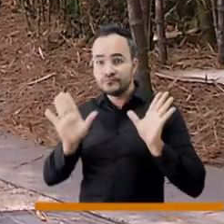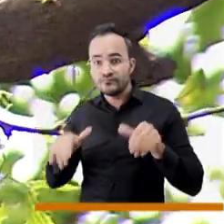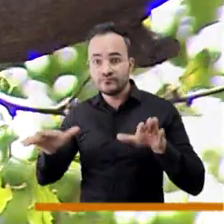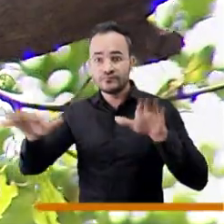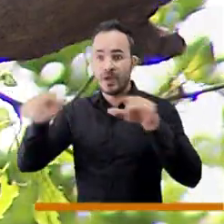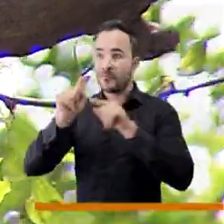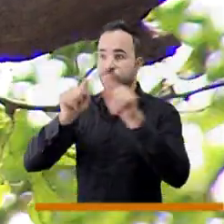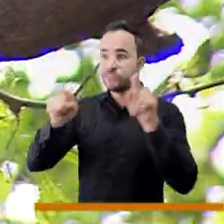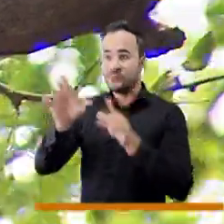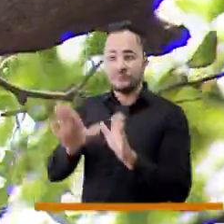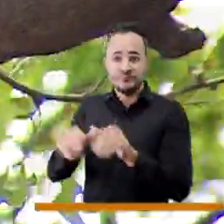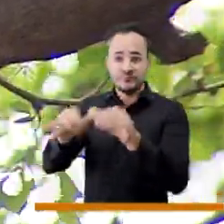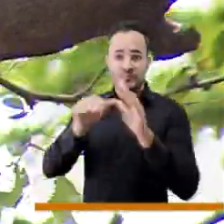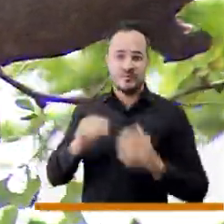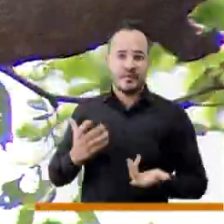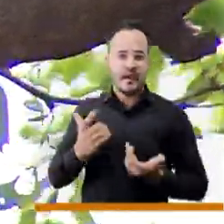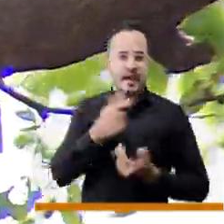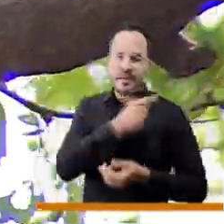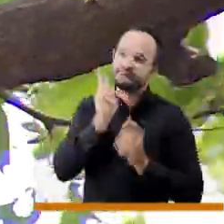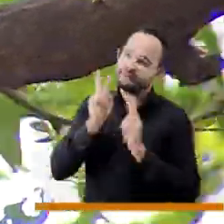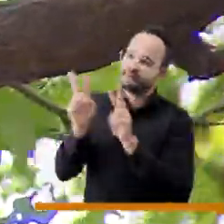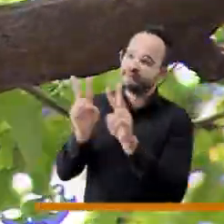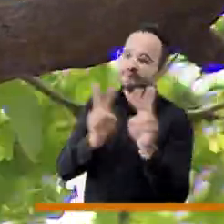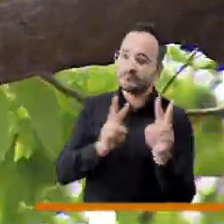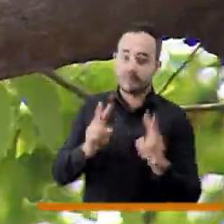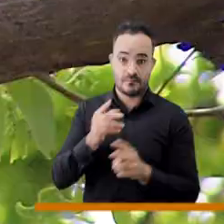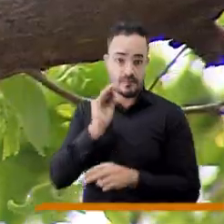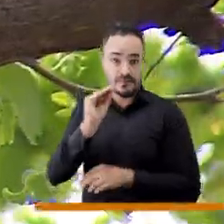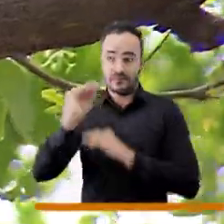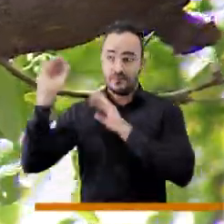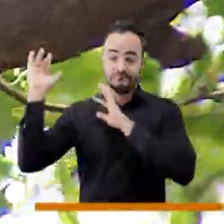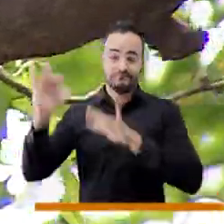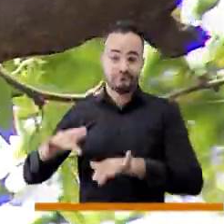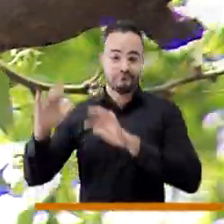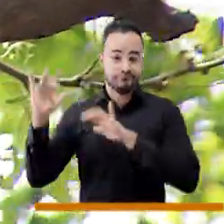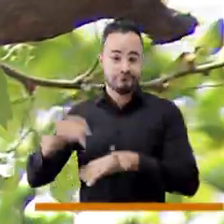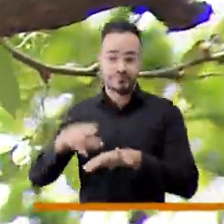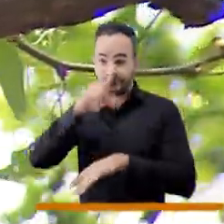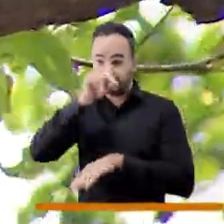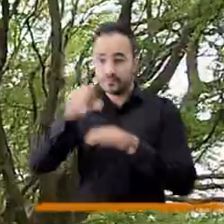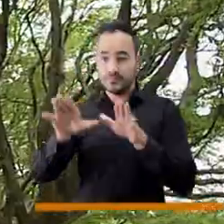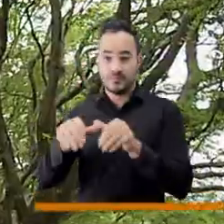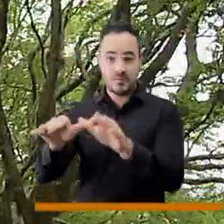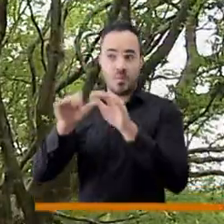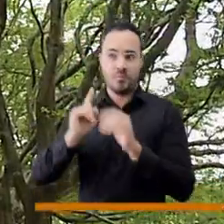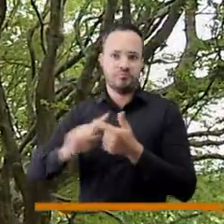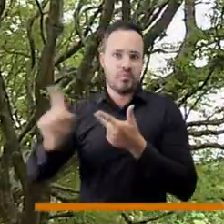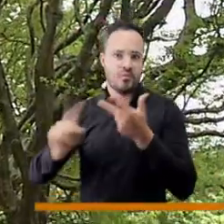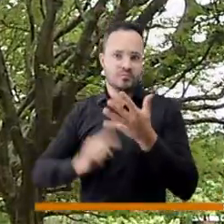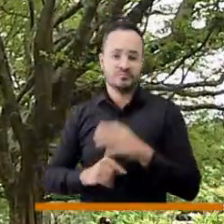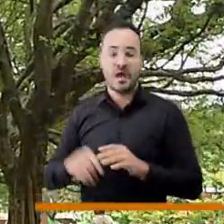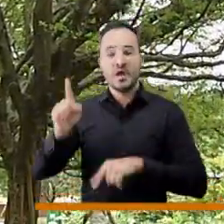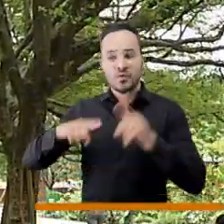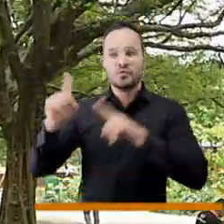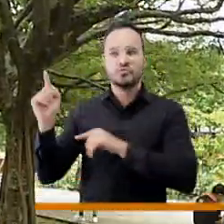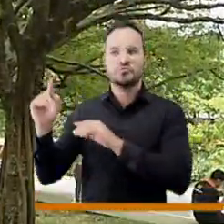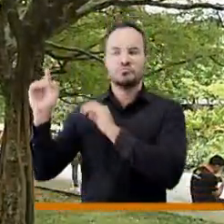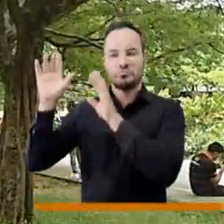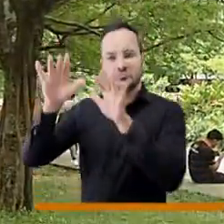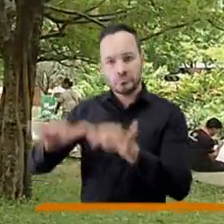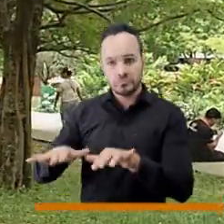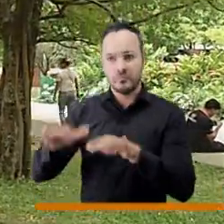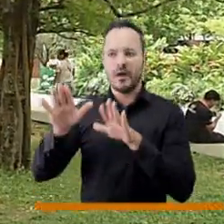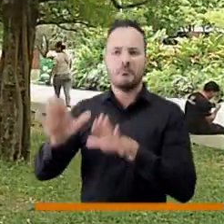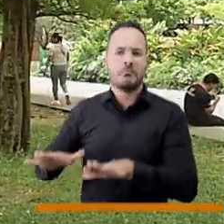el parque es bien visitado por muchas aves. Hay aves que son migratorias y que se asientan por unos días en este